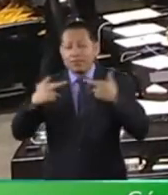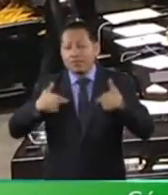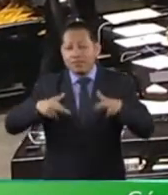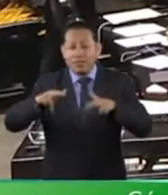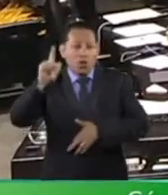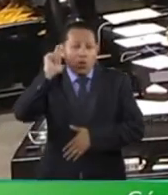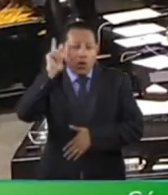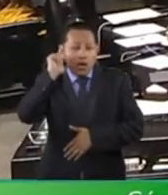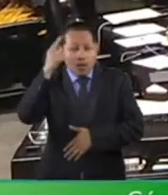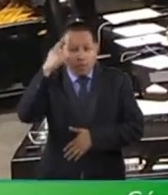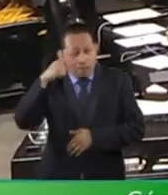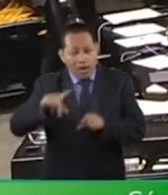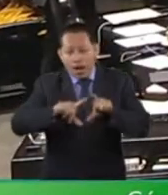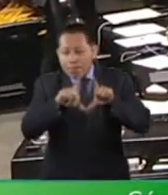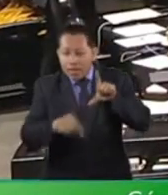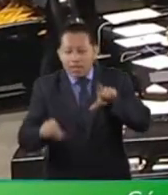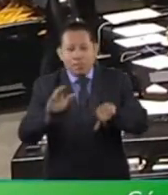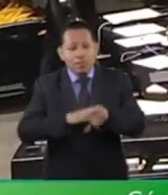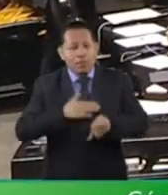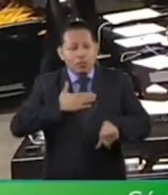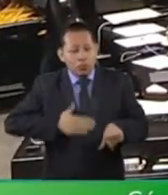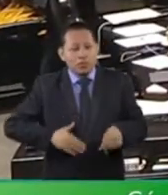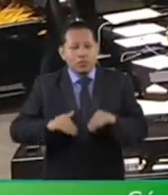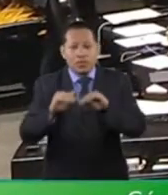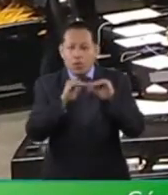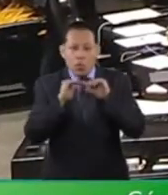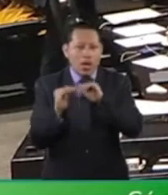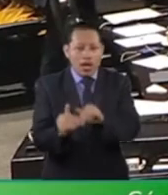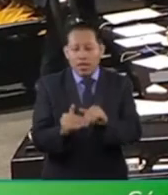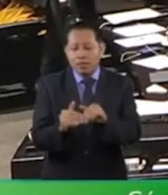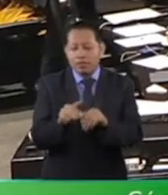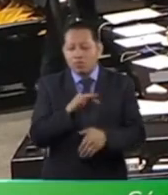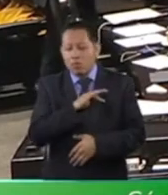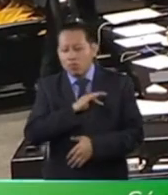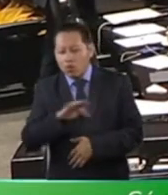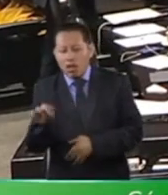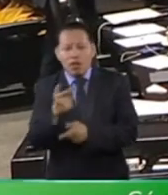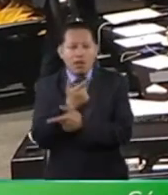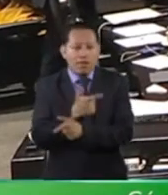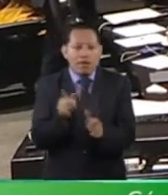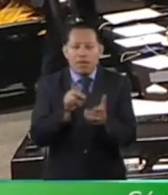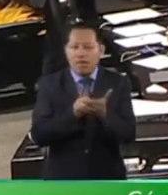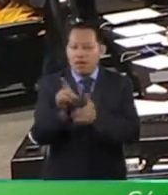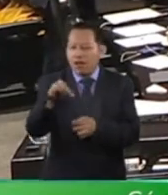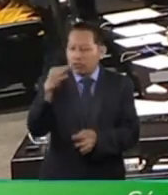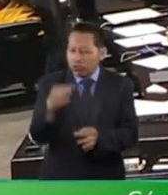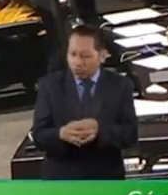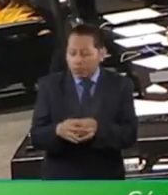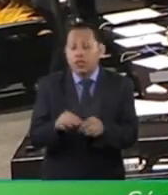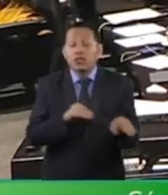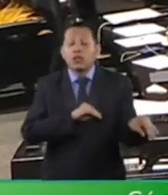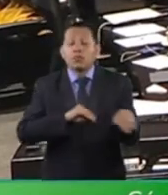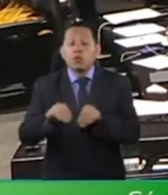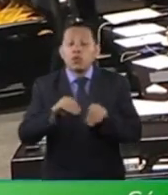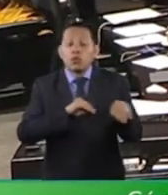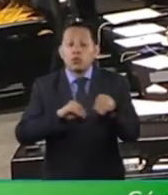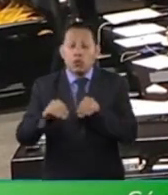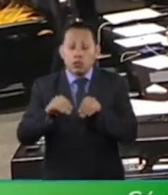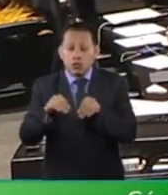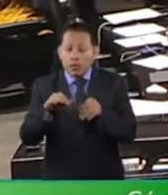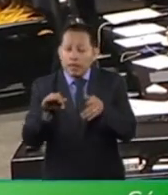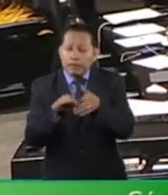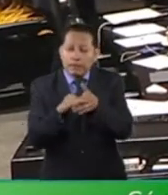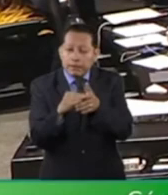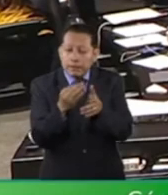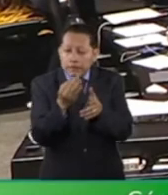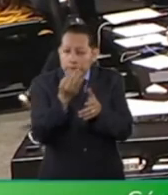una patria más justa, igualitaria, que garantice libertades y derechos. Este movimiento